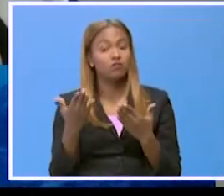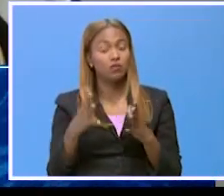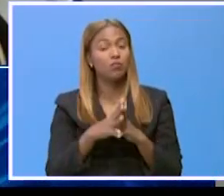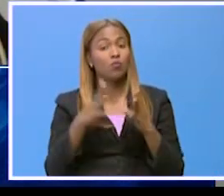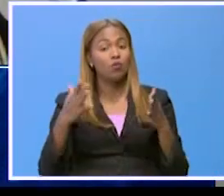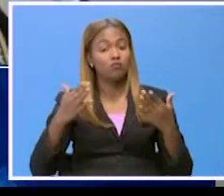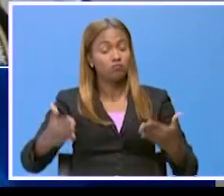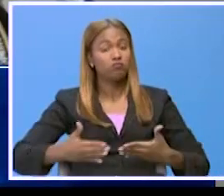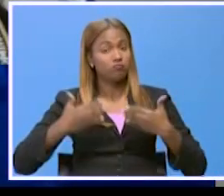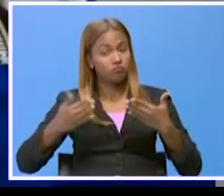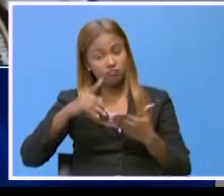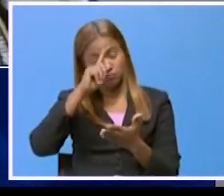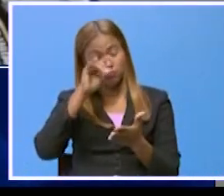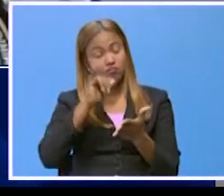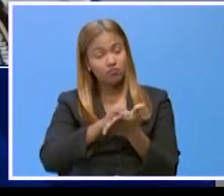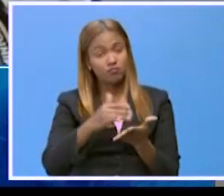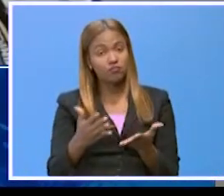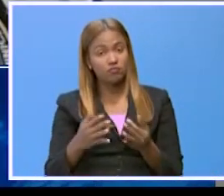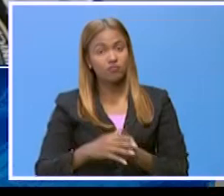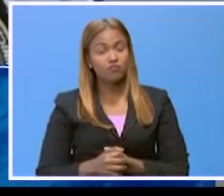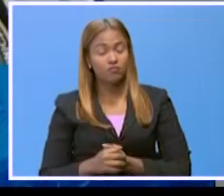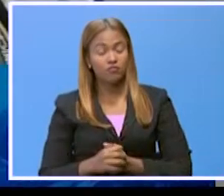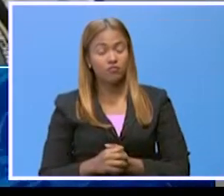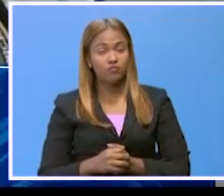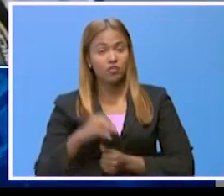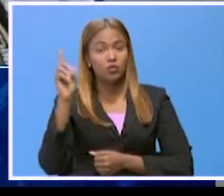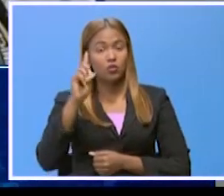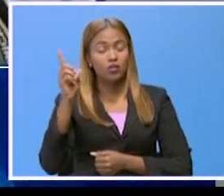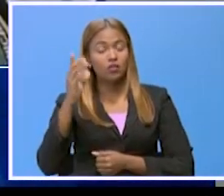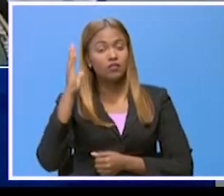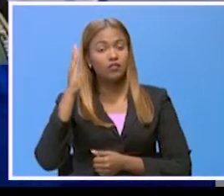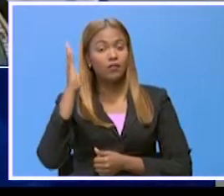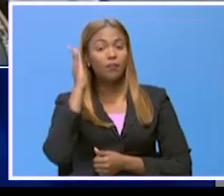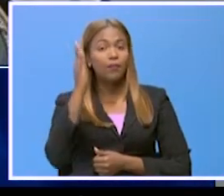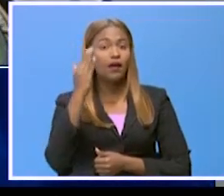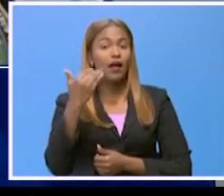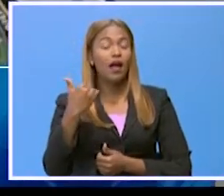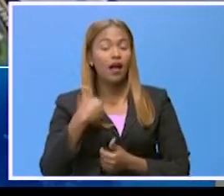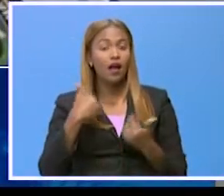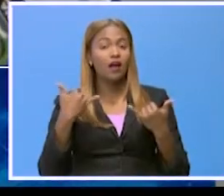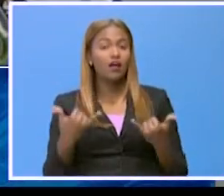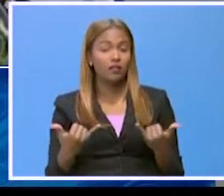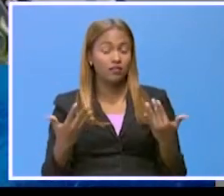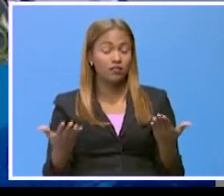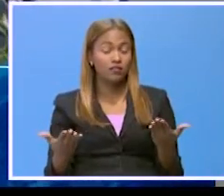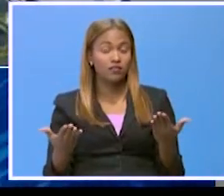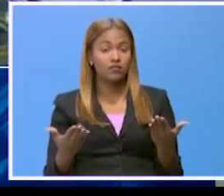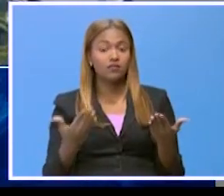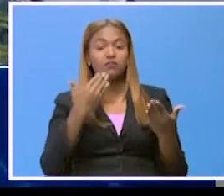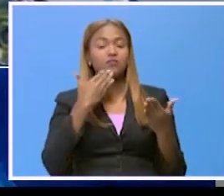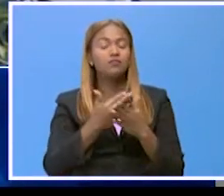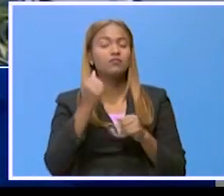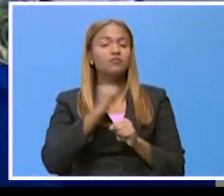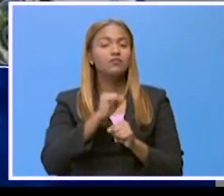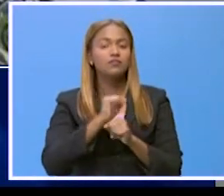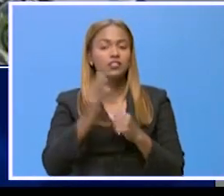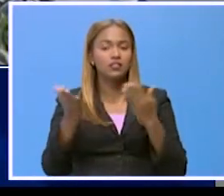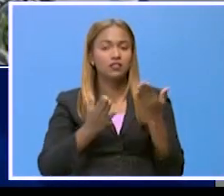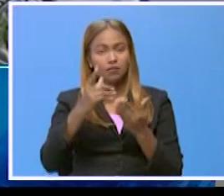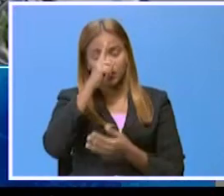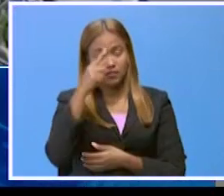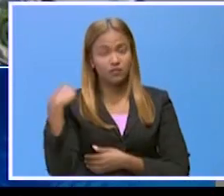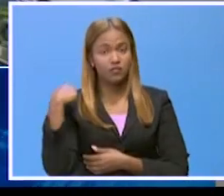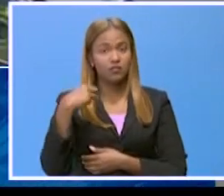motivada sobre todo donde se está reconociendo la vocación de servicios nuestros